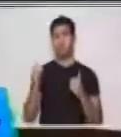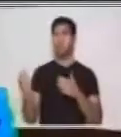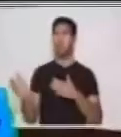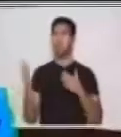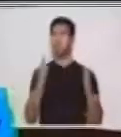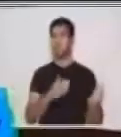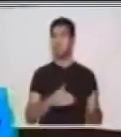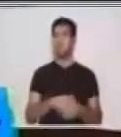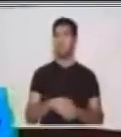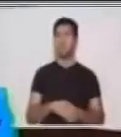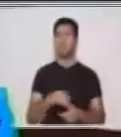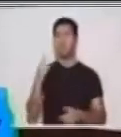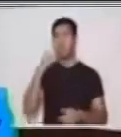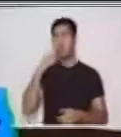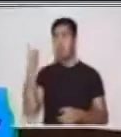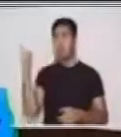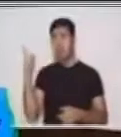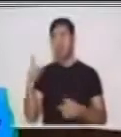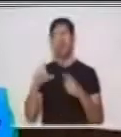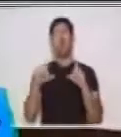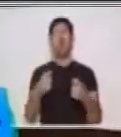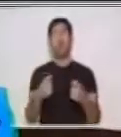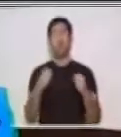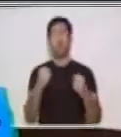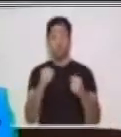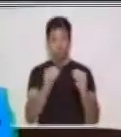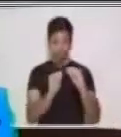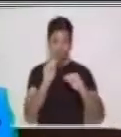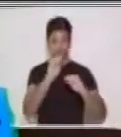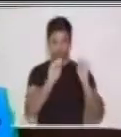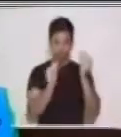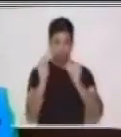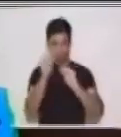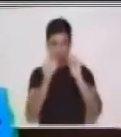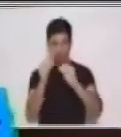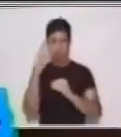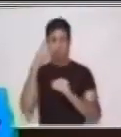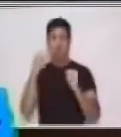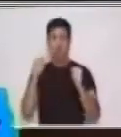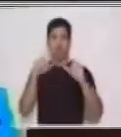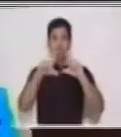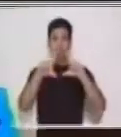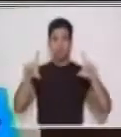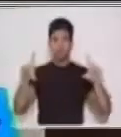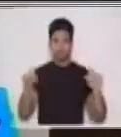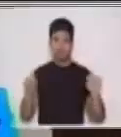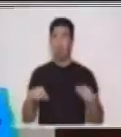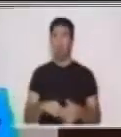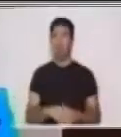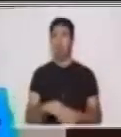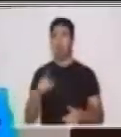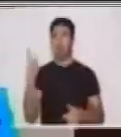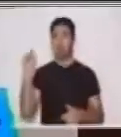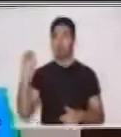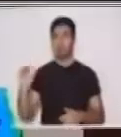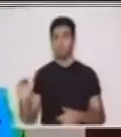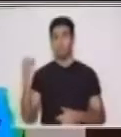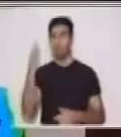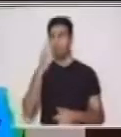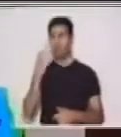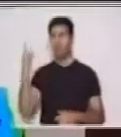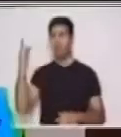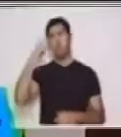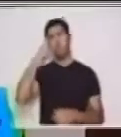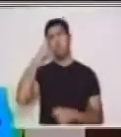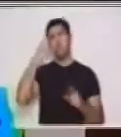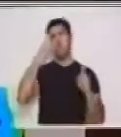dice el título, construcción de un prisma rectangular. La niña tiene diferentes pensamientos.